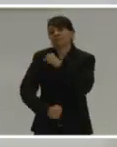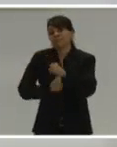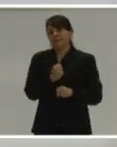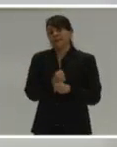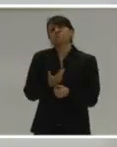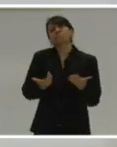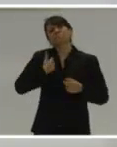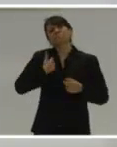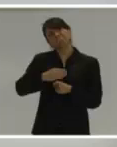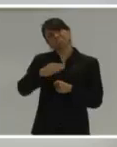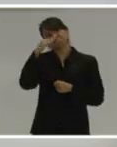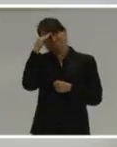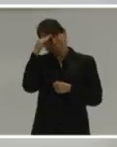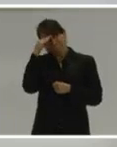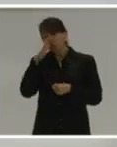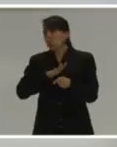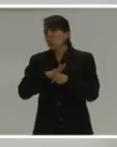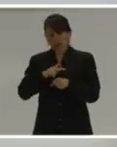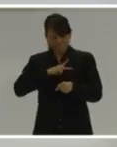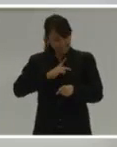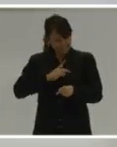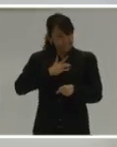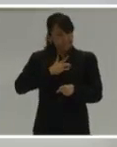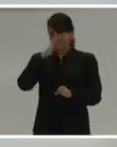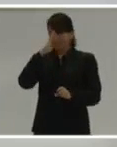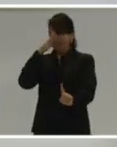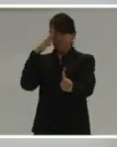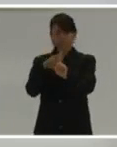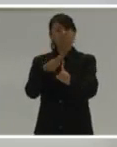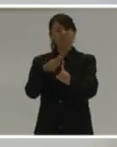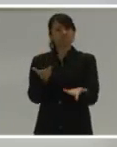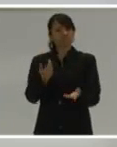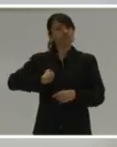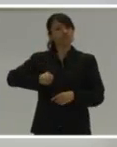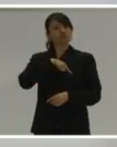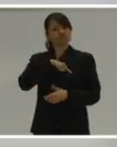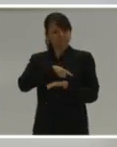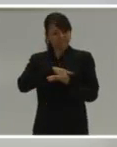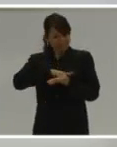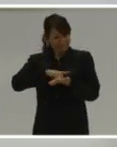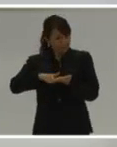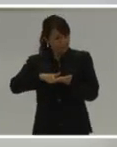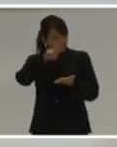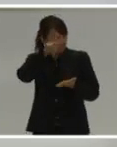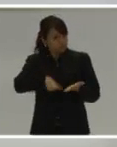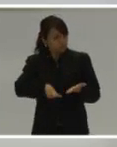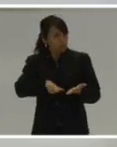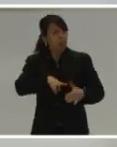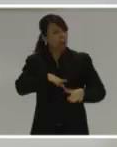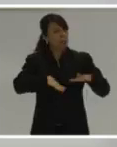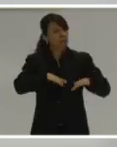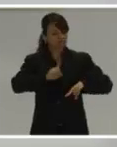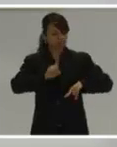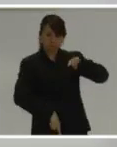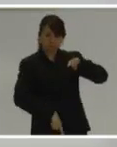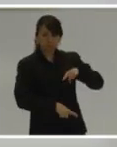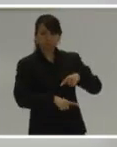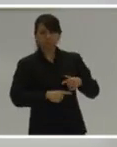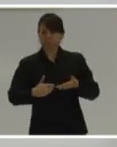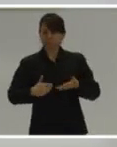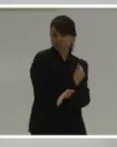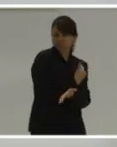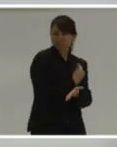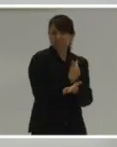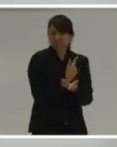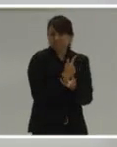que nuestros derechos han sido pues usurpados, han sido violentados nuestros derechos